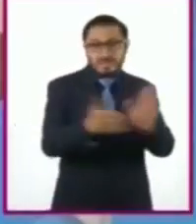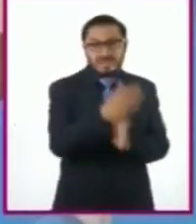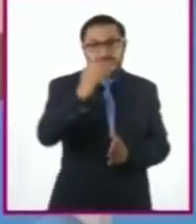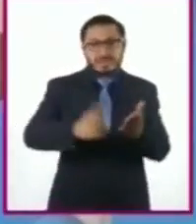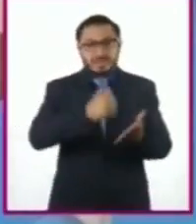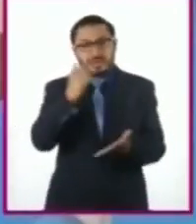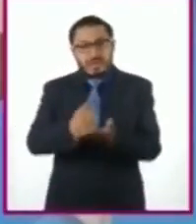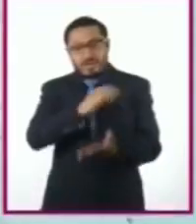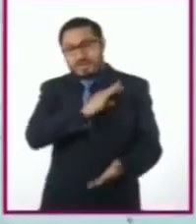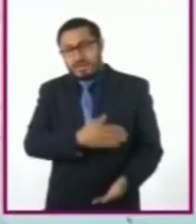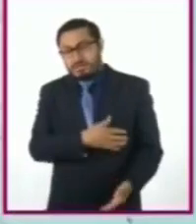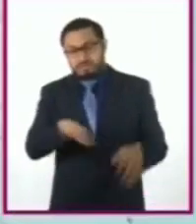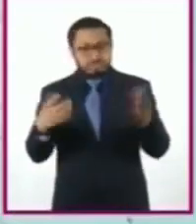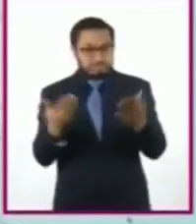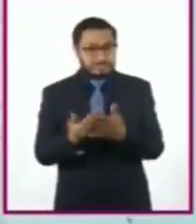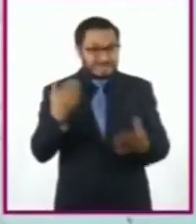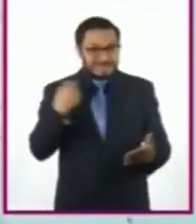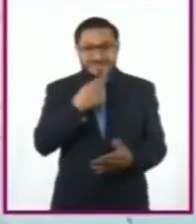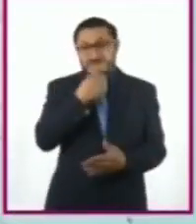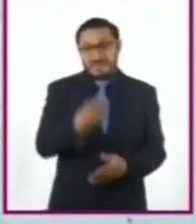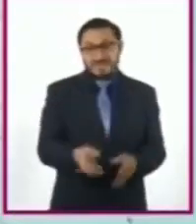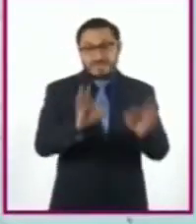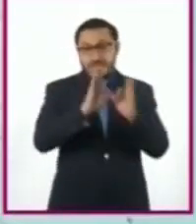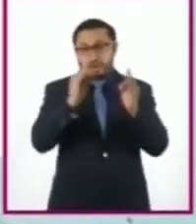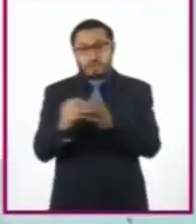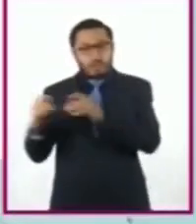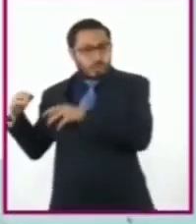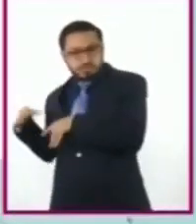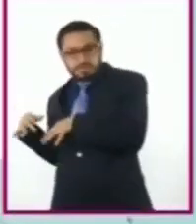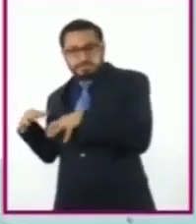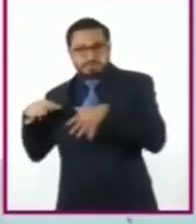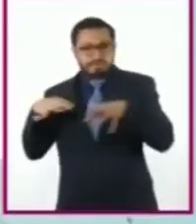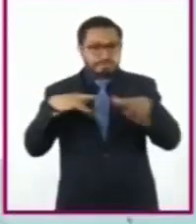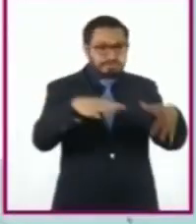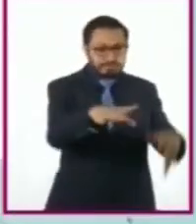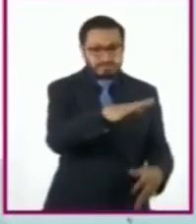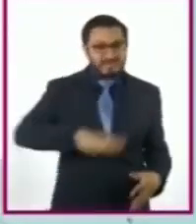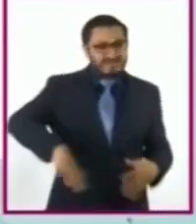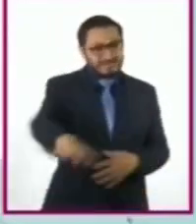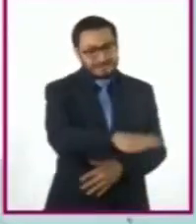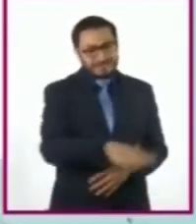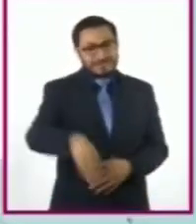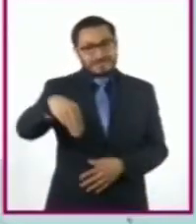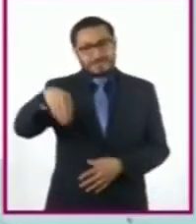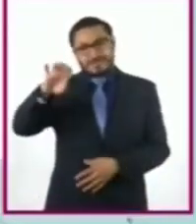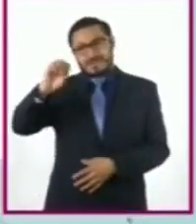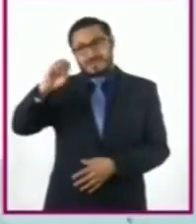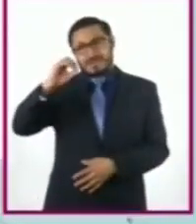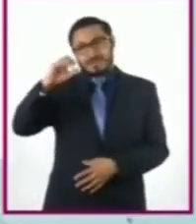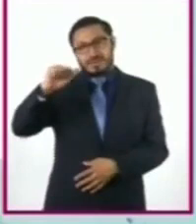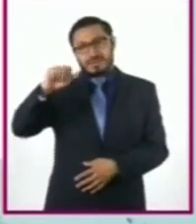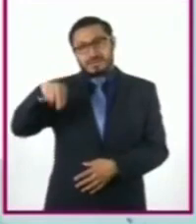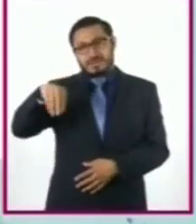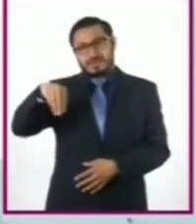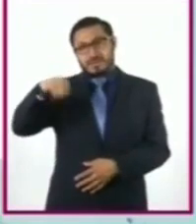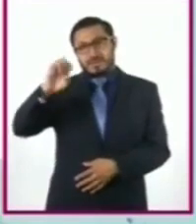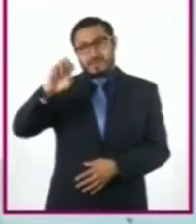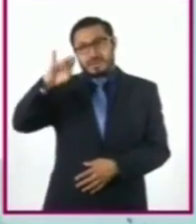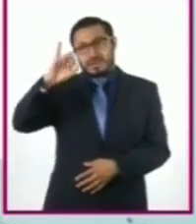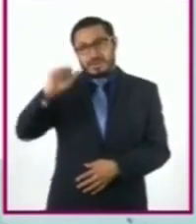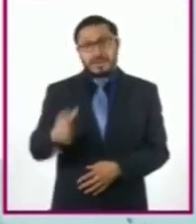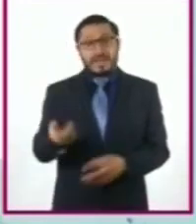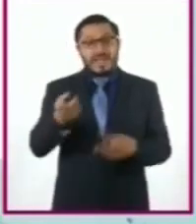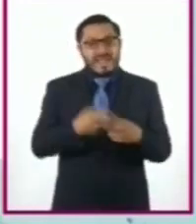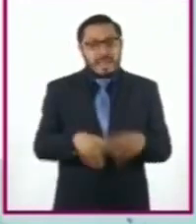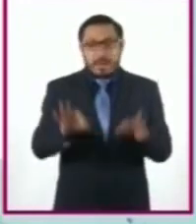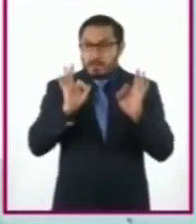afirmado anteriormente, el proceso de conquista y colonización de Mesoamérica inició de manera formal con la